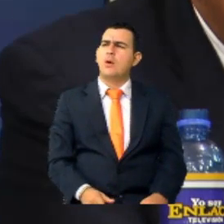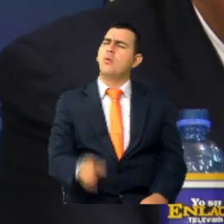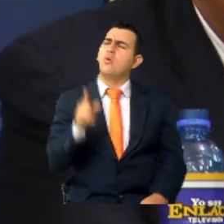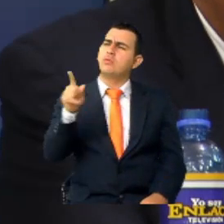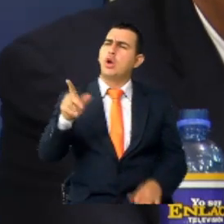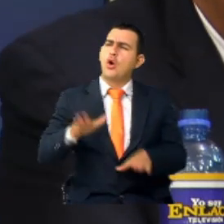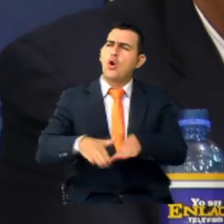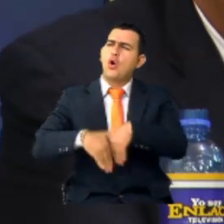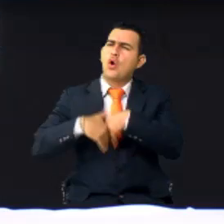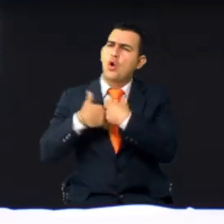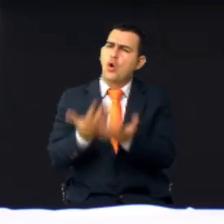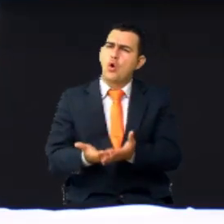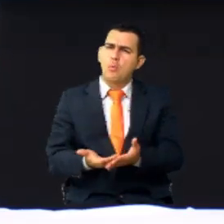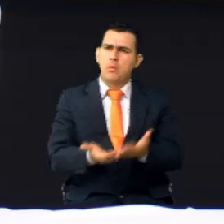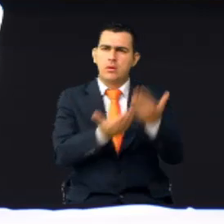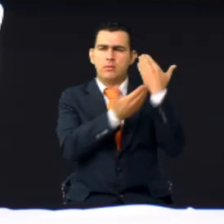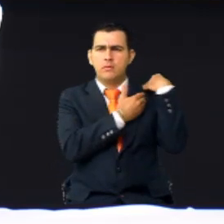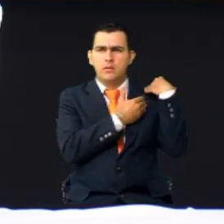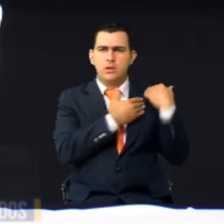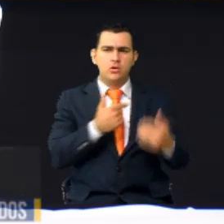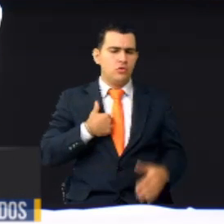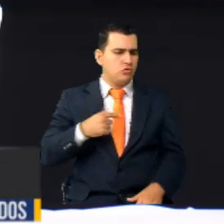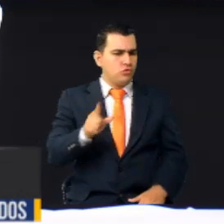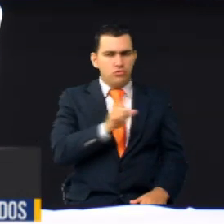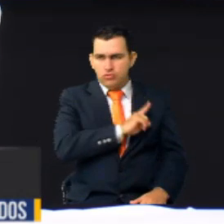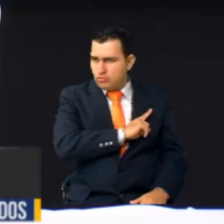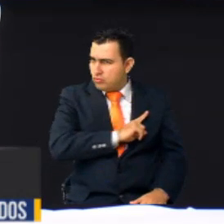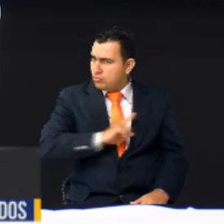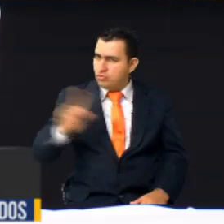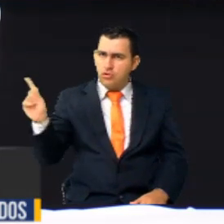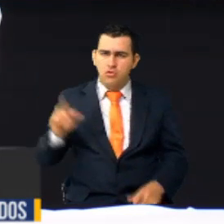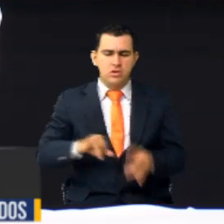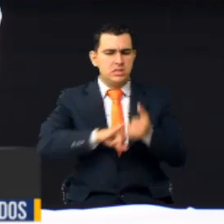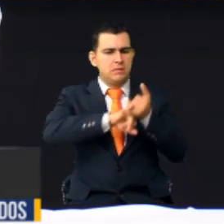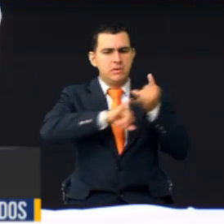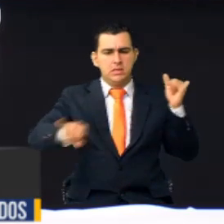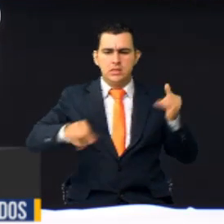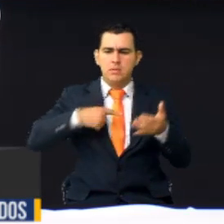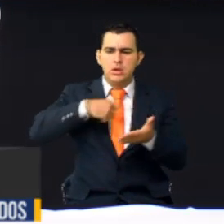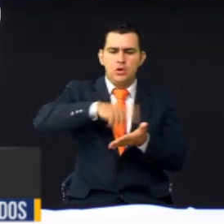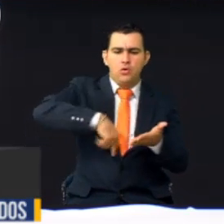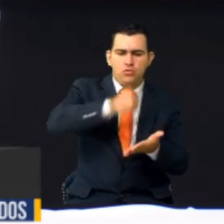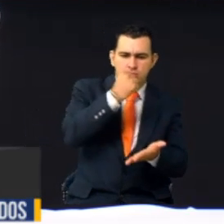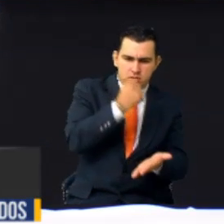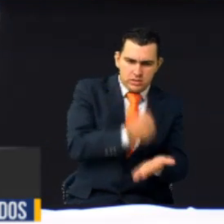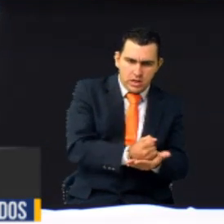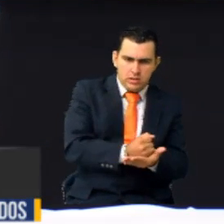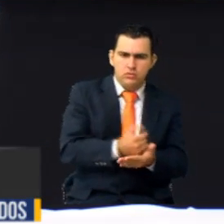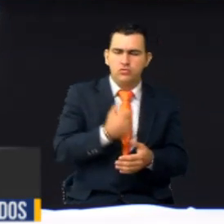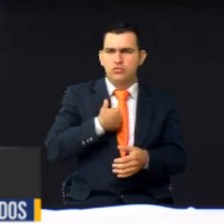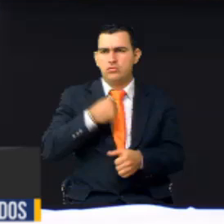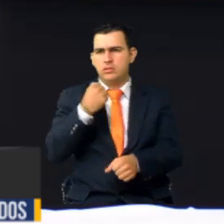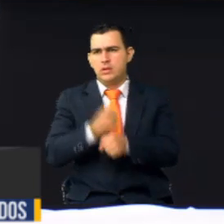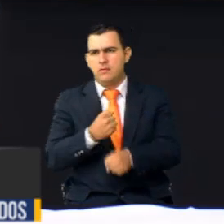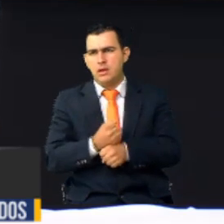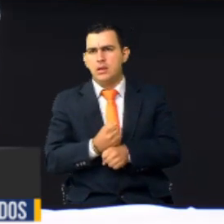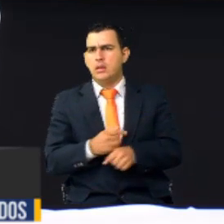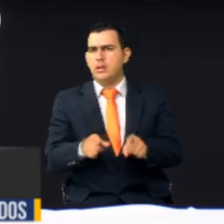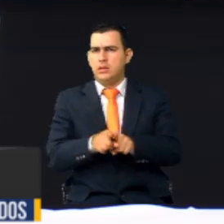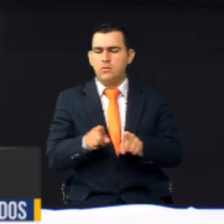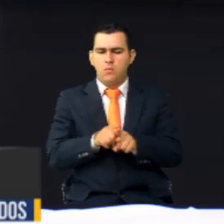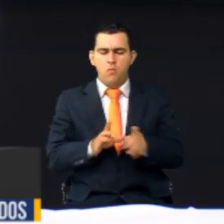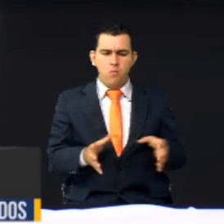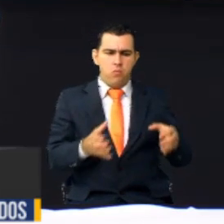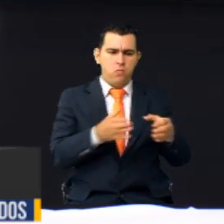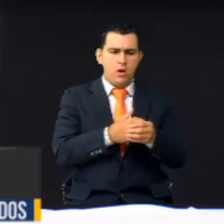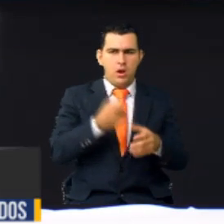cumplía usted allí? No pertenecía a la administración, es independiente. Me contrataron para hacer una labor de intermediario entre la comunidad y